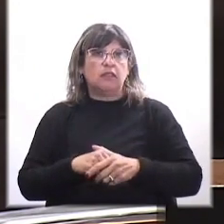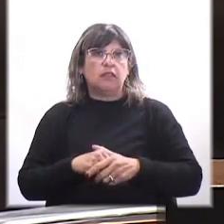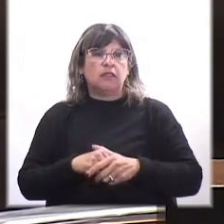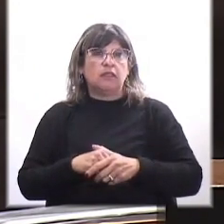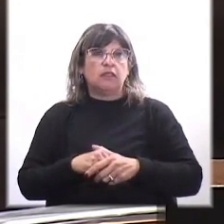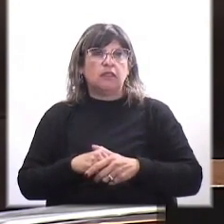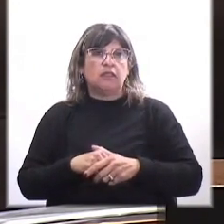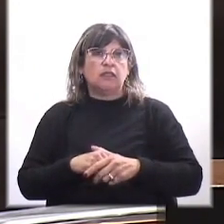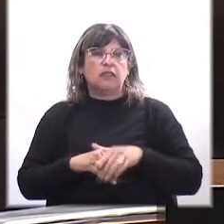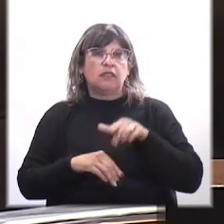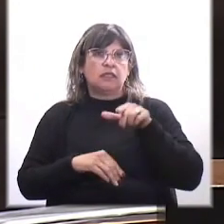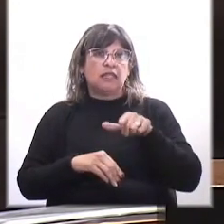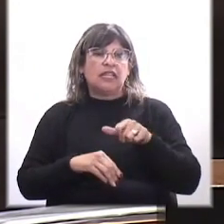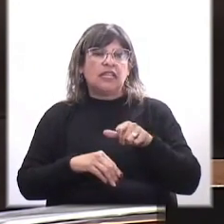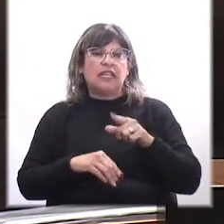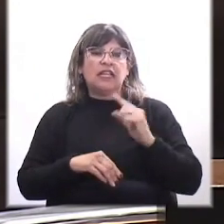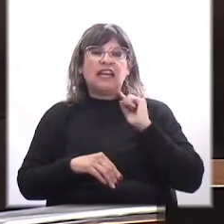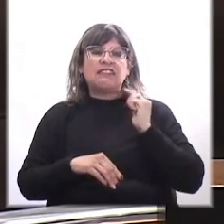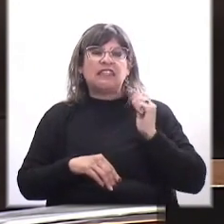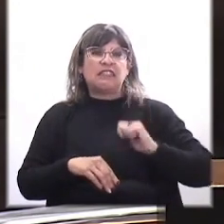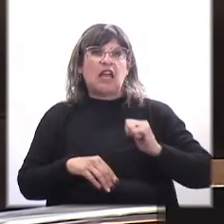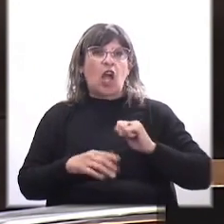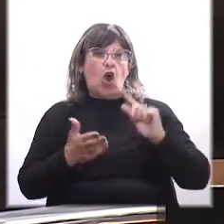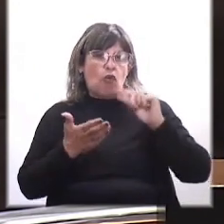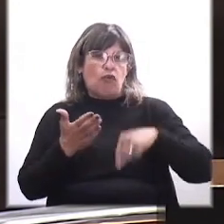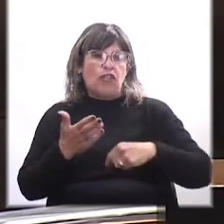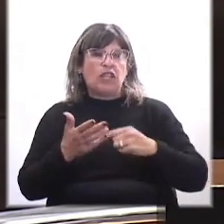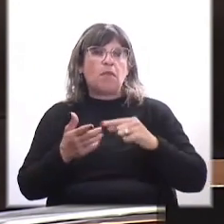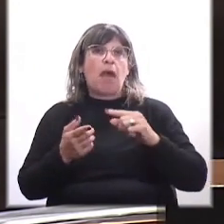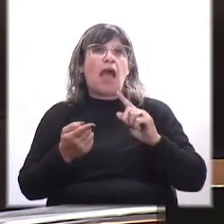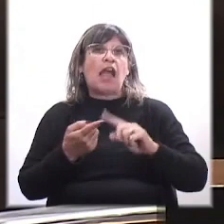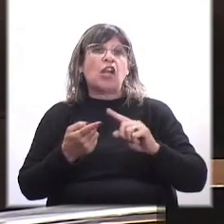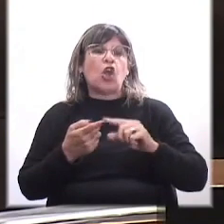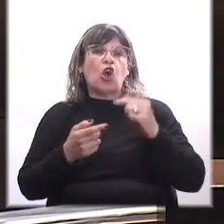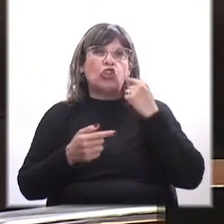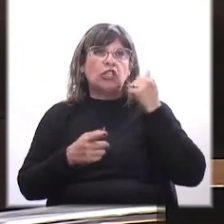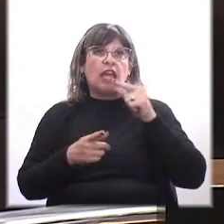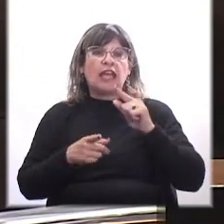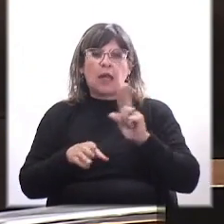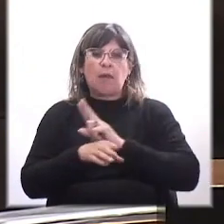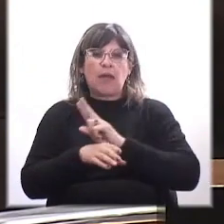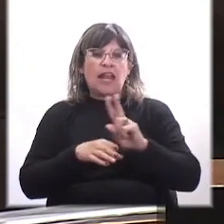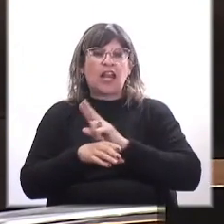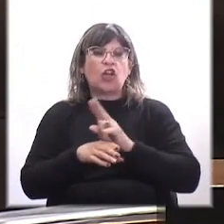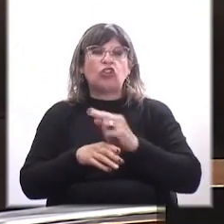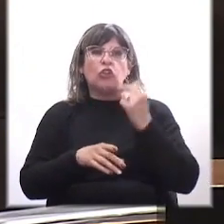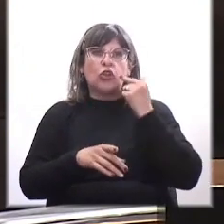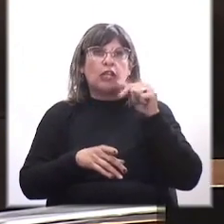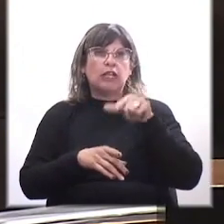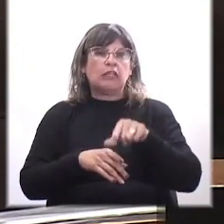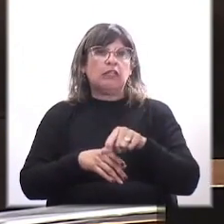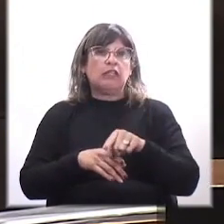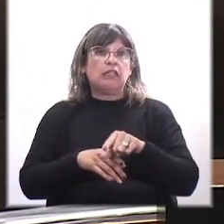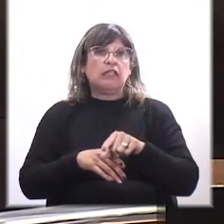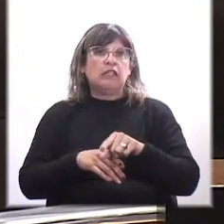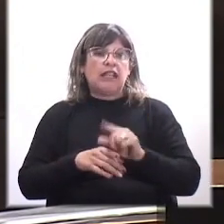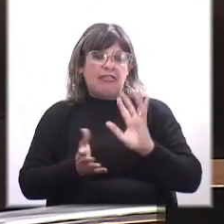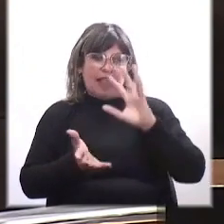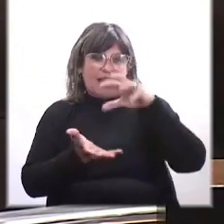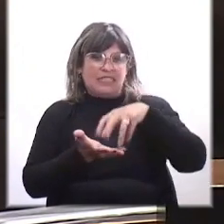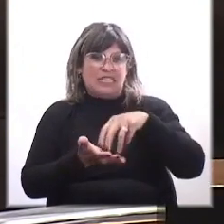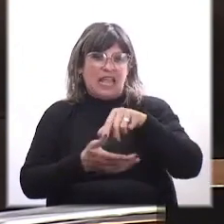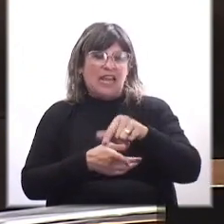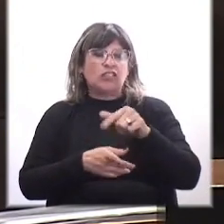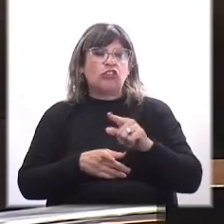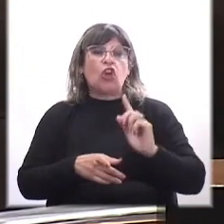Gas Sayago Sociedad Anónima firma el contrato para la vigilancia y el control de la integridad de las instalaciones